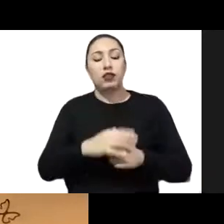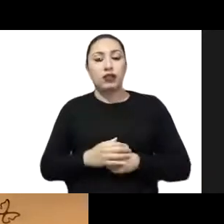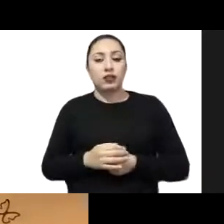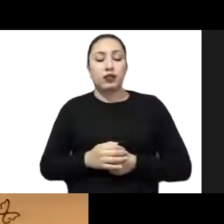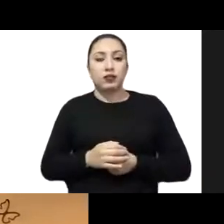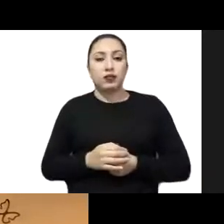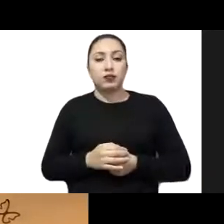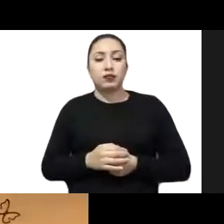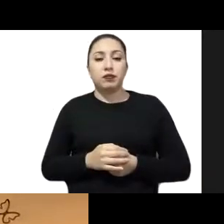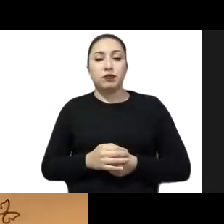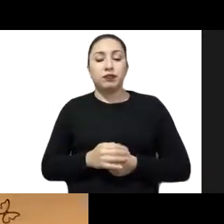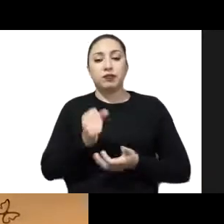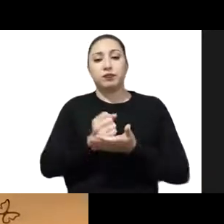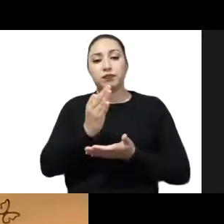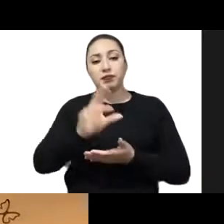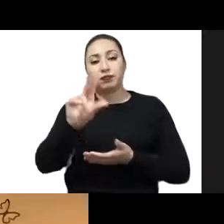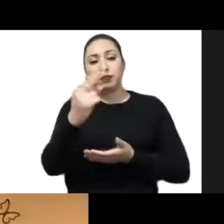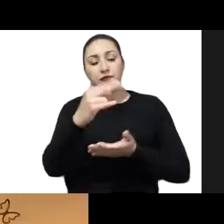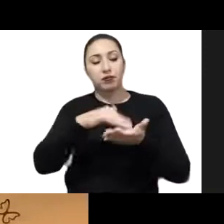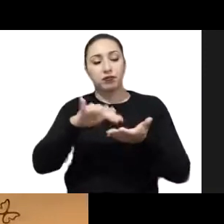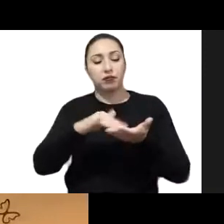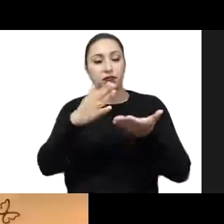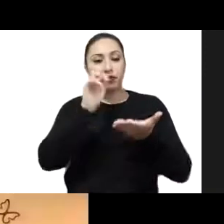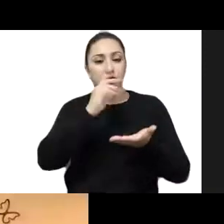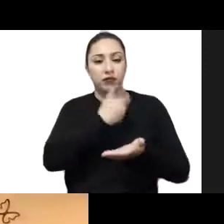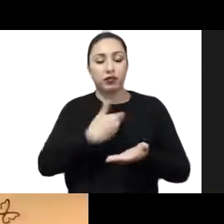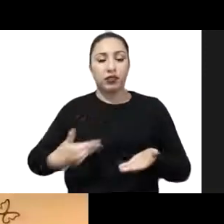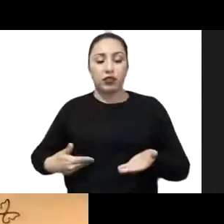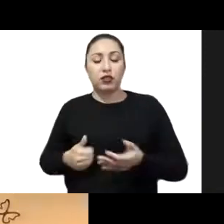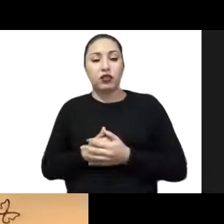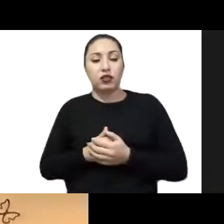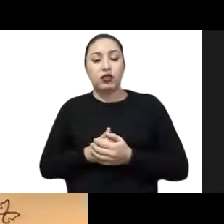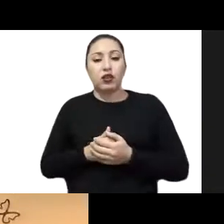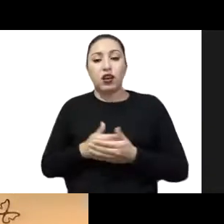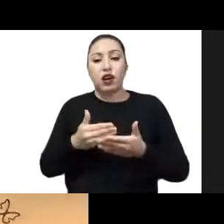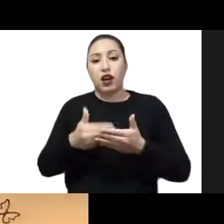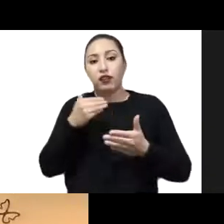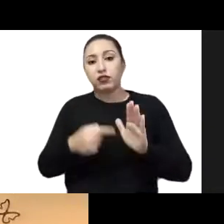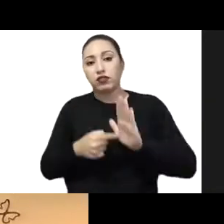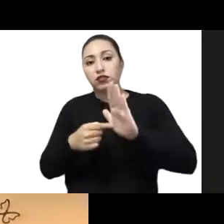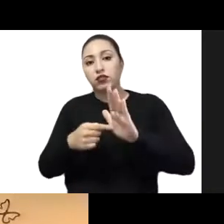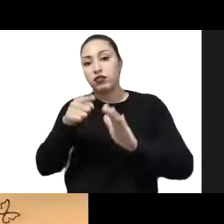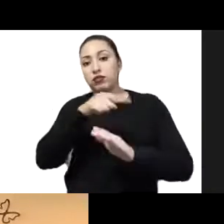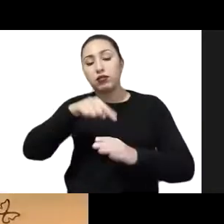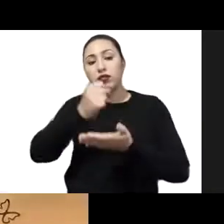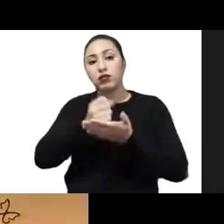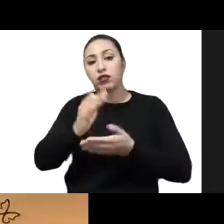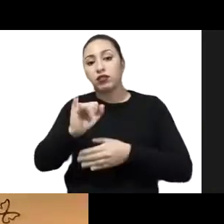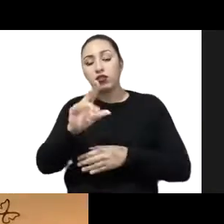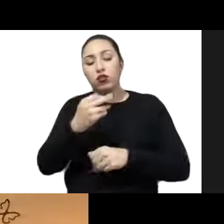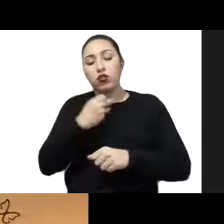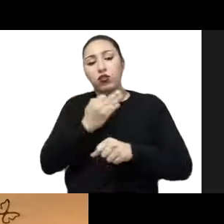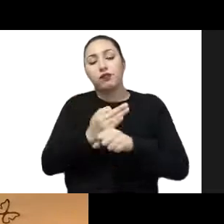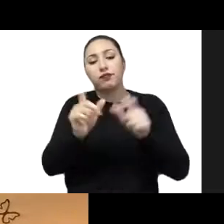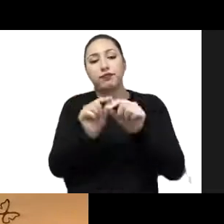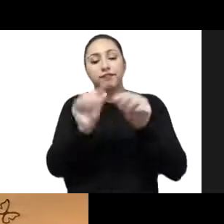Muchas gracias. Se omite la lectura, diputada presidenta. Gracias, diputada. Antes de poner a discusión el dictamen, esta presidencia realizará